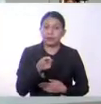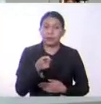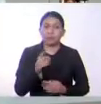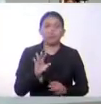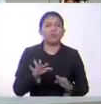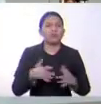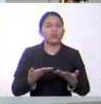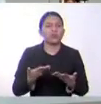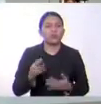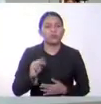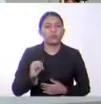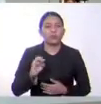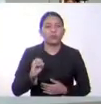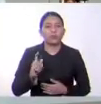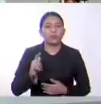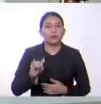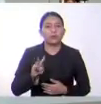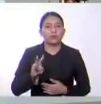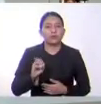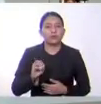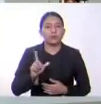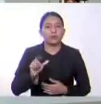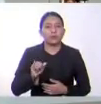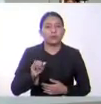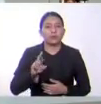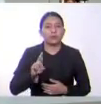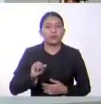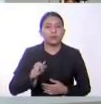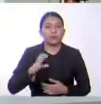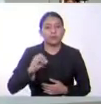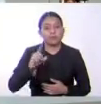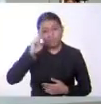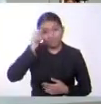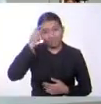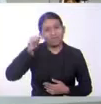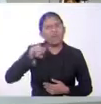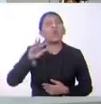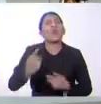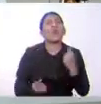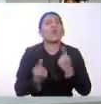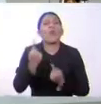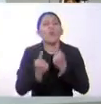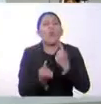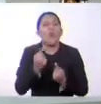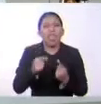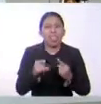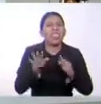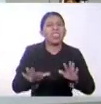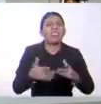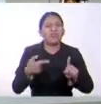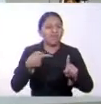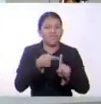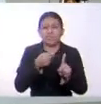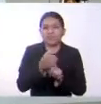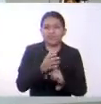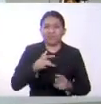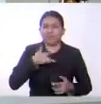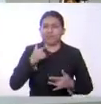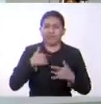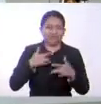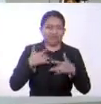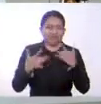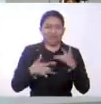motivo lírico. El motivo lírico entendido como aquello que lleva o que va moviendo los sentimientos o